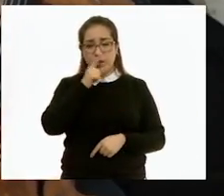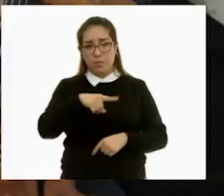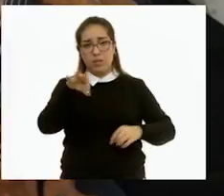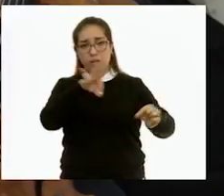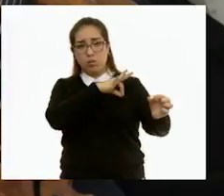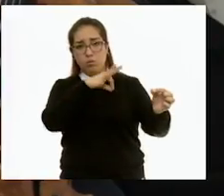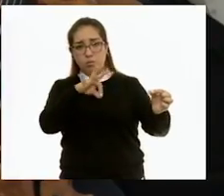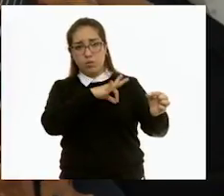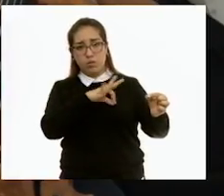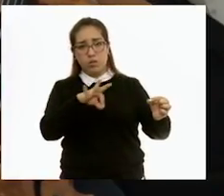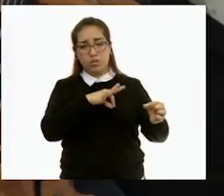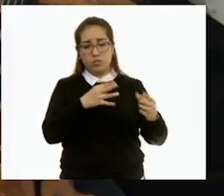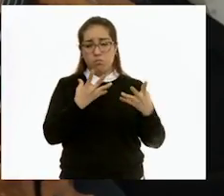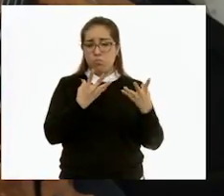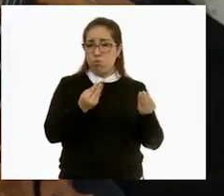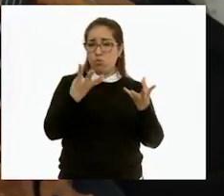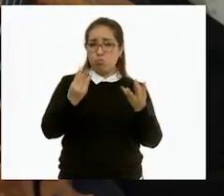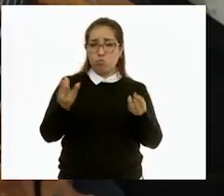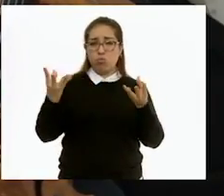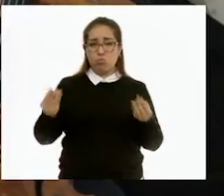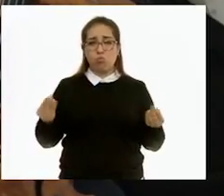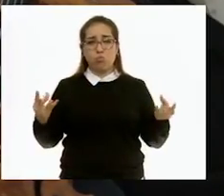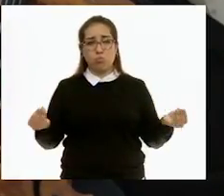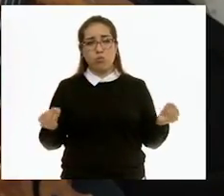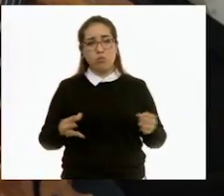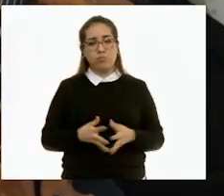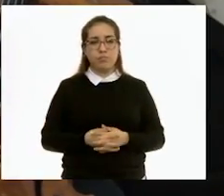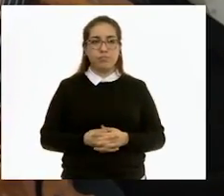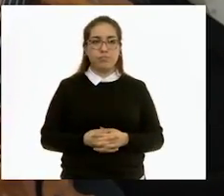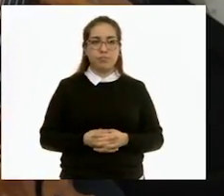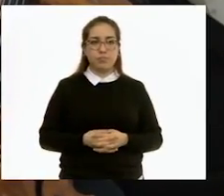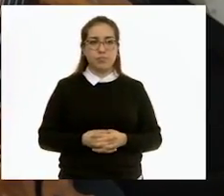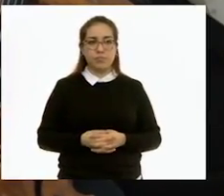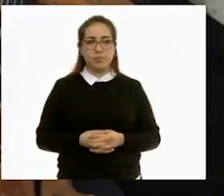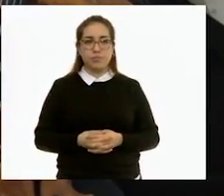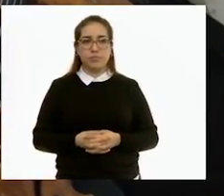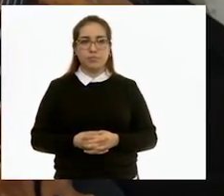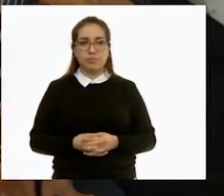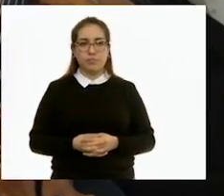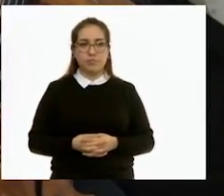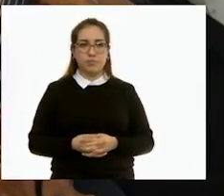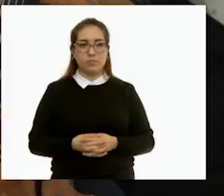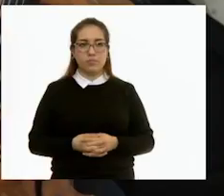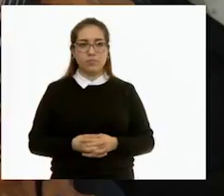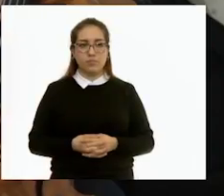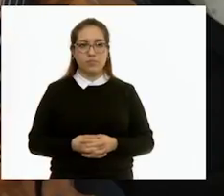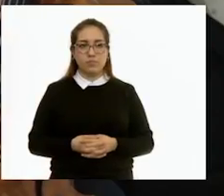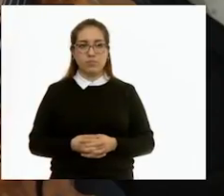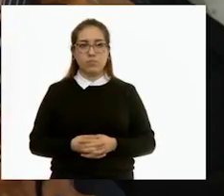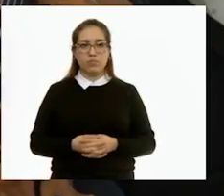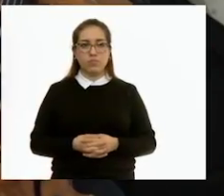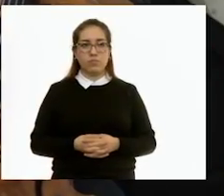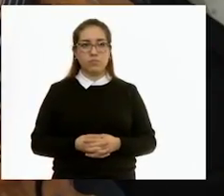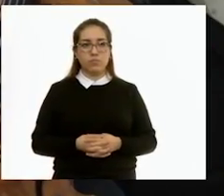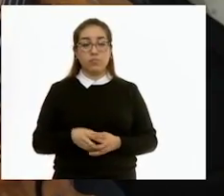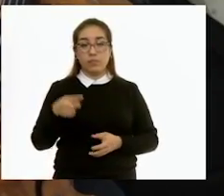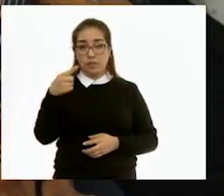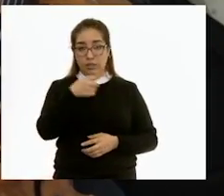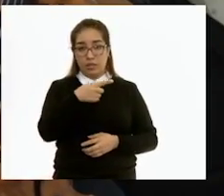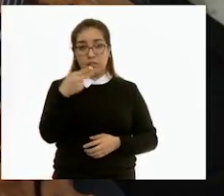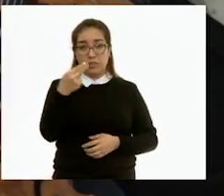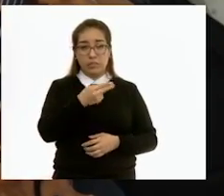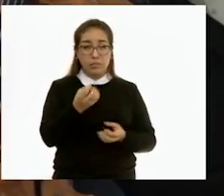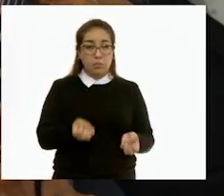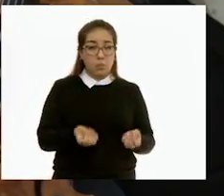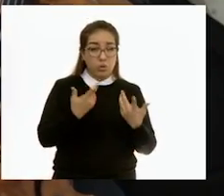no son como los alientos, que se necesitan entre 2 y 4 instrumentos, sino que se necesitan 12, o